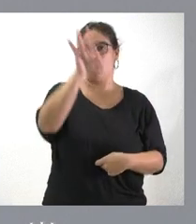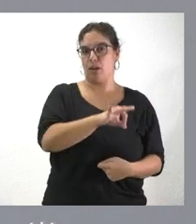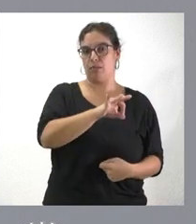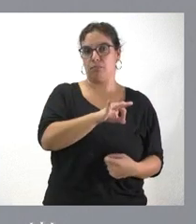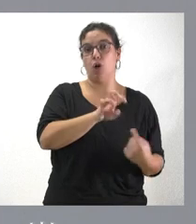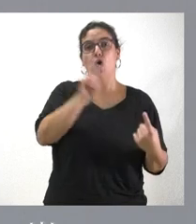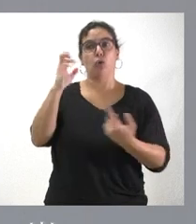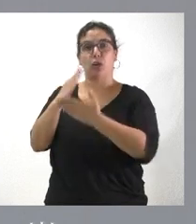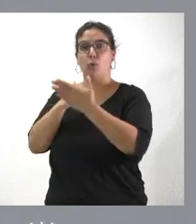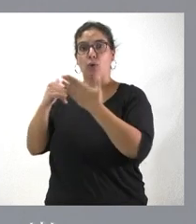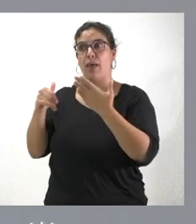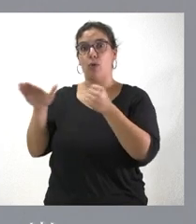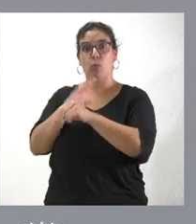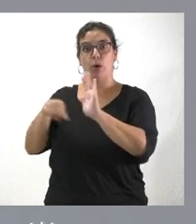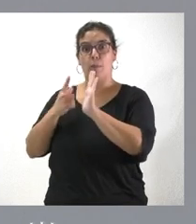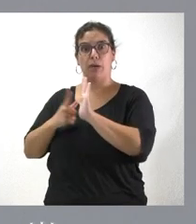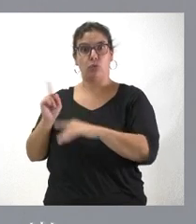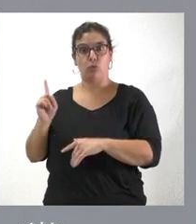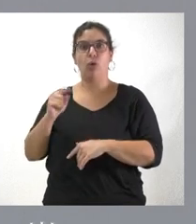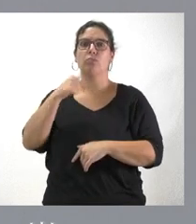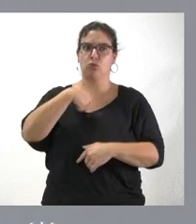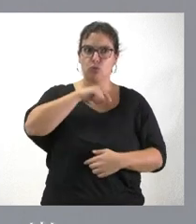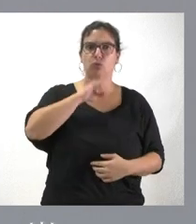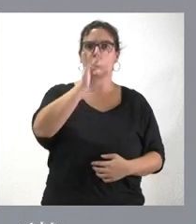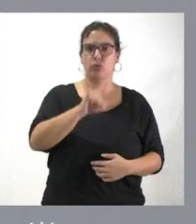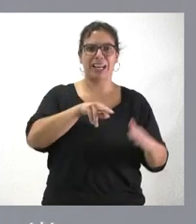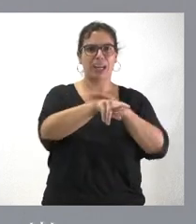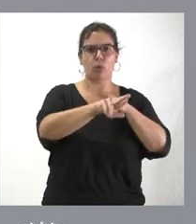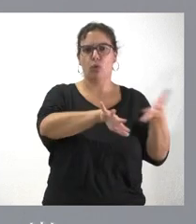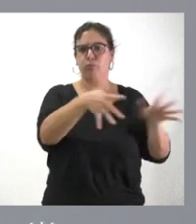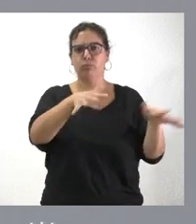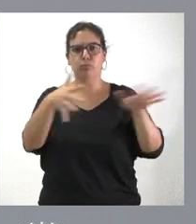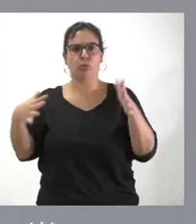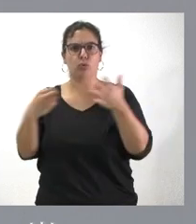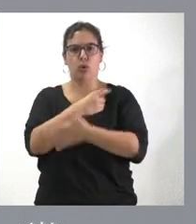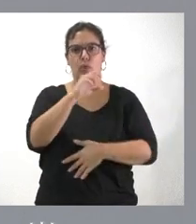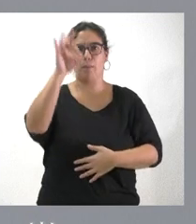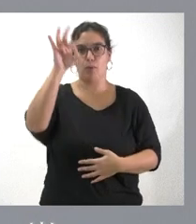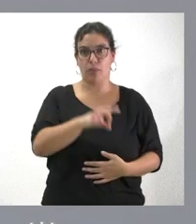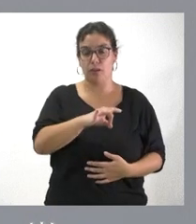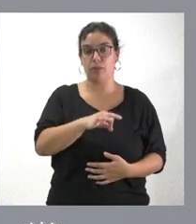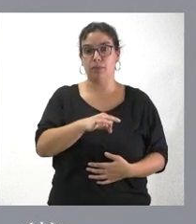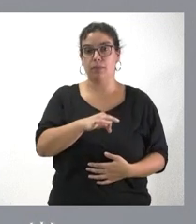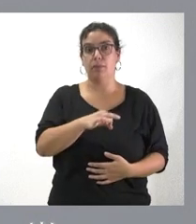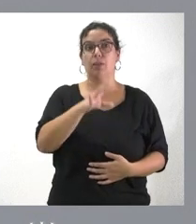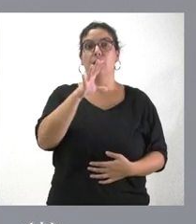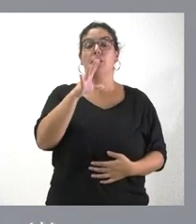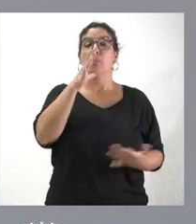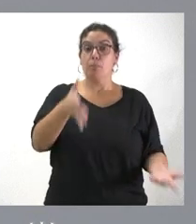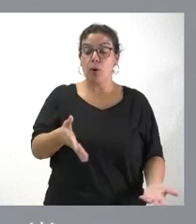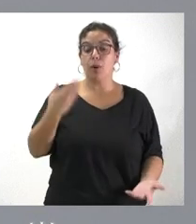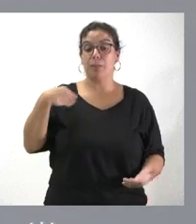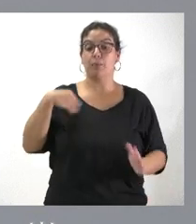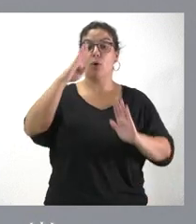comunidades autónomas en el 100% y estaba Castilla y León con el 100% de los recursos ejecutados. A ello contribuye este fondo. ¿Por qué? Porque dentro del programa de